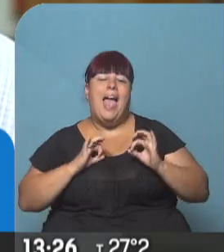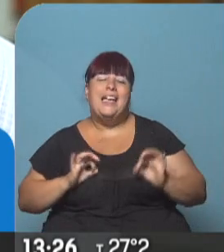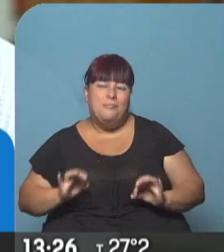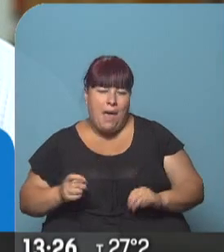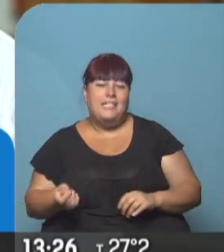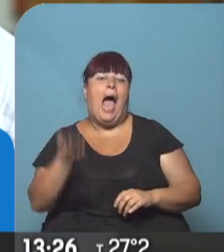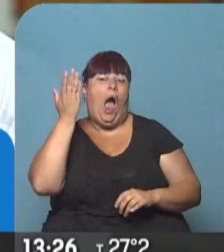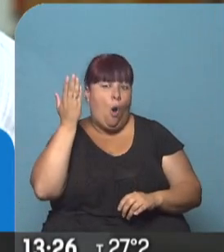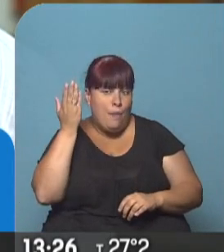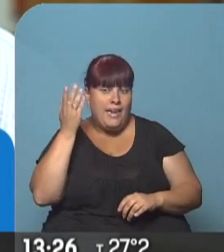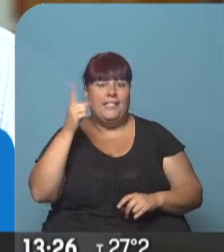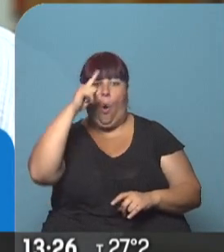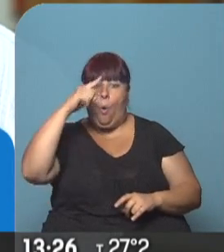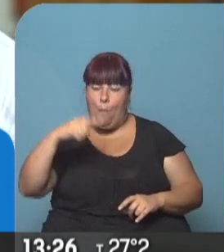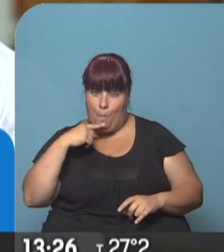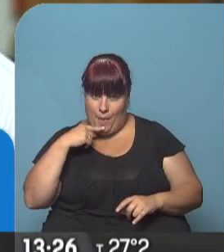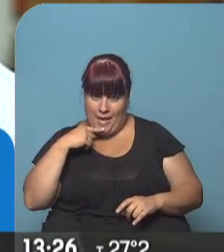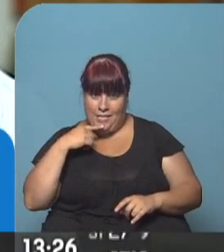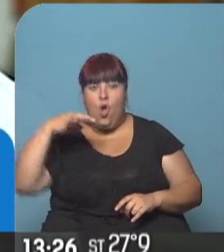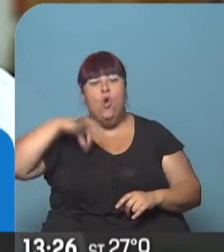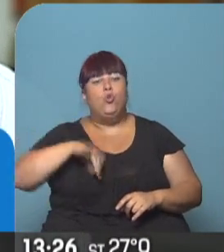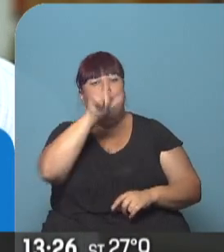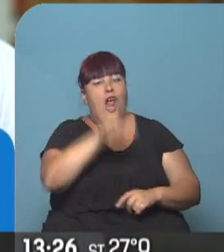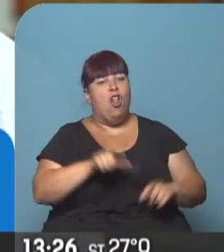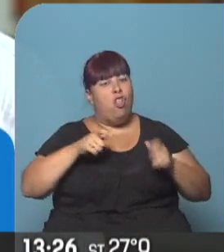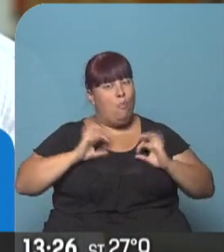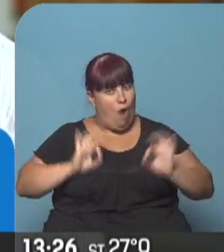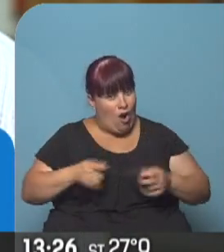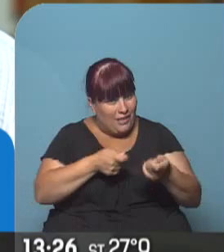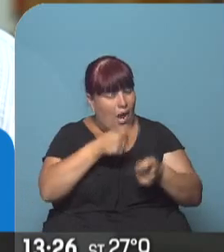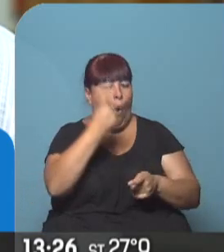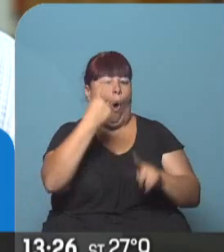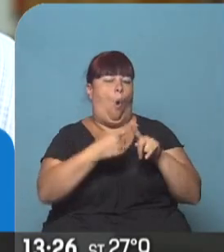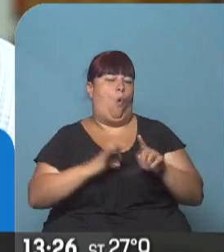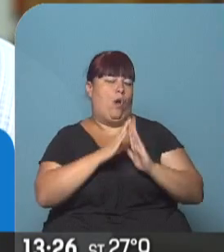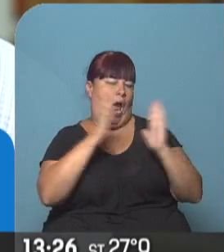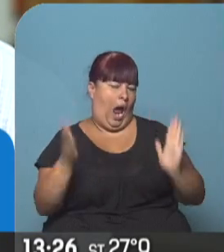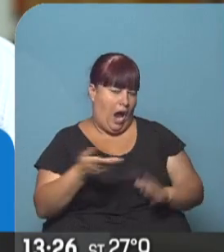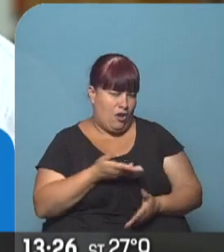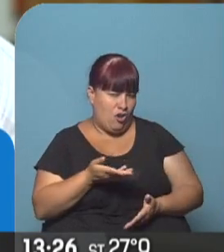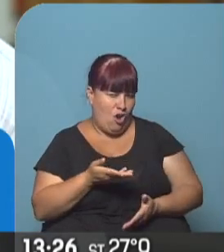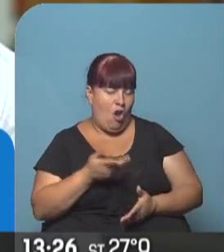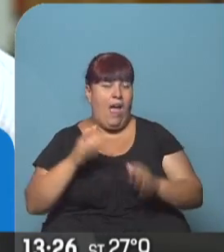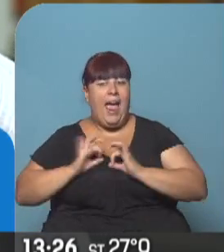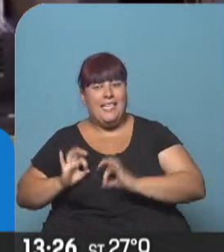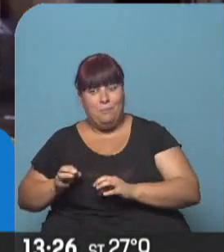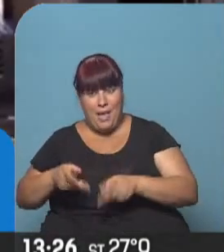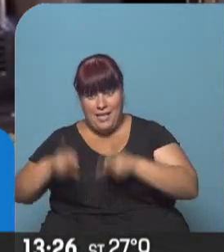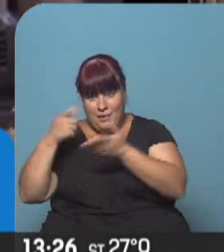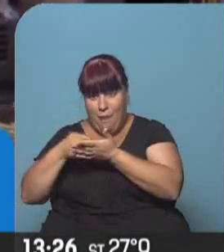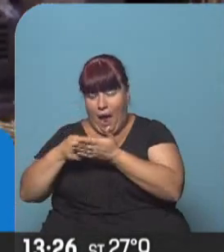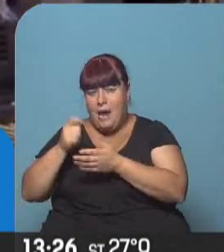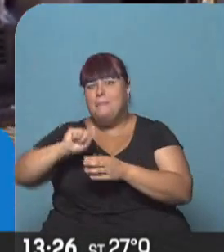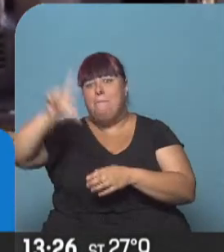expensas aumentan todos los meses, que el sueldo de los encargados aumenta una vez por año, que las expensas aumentan